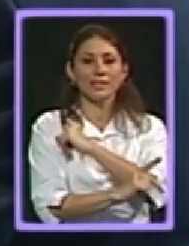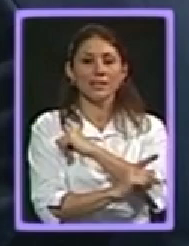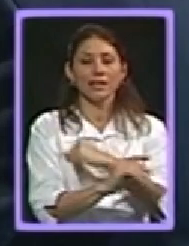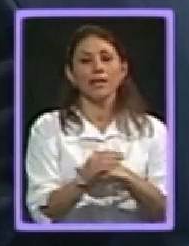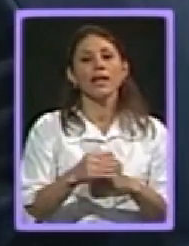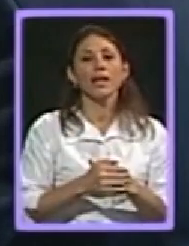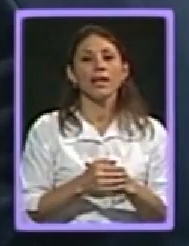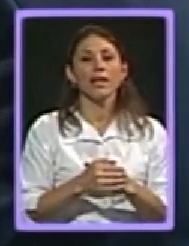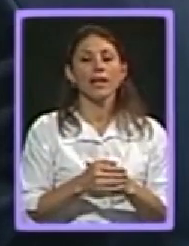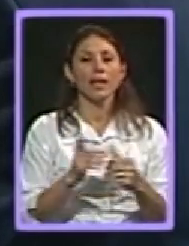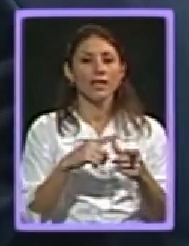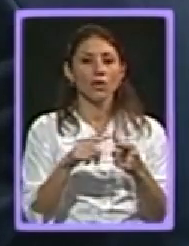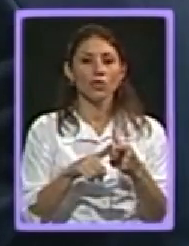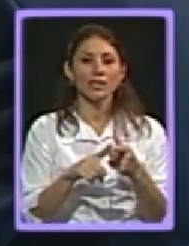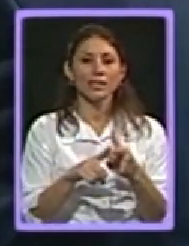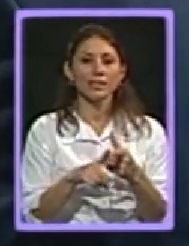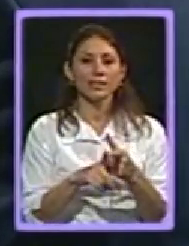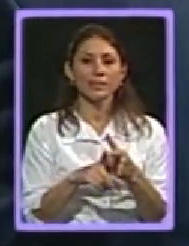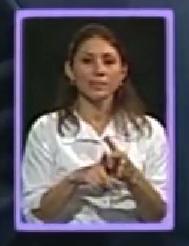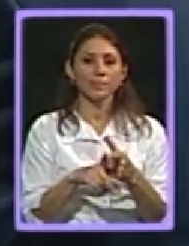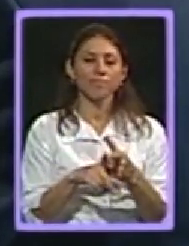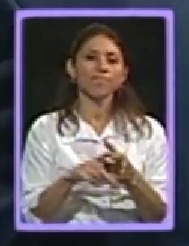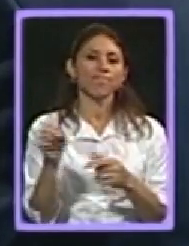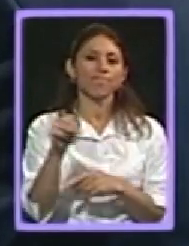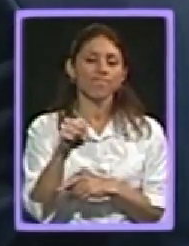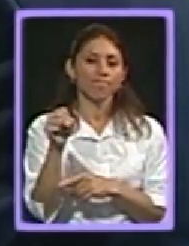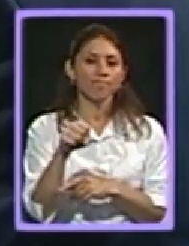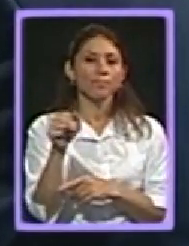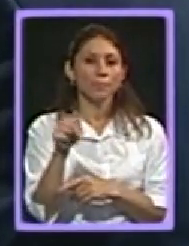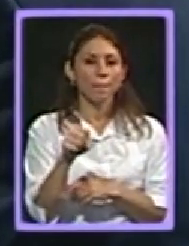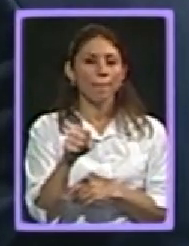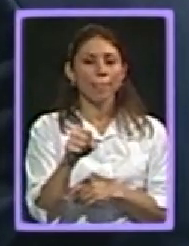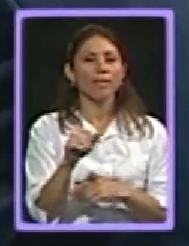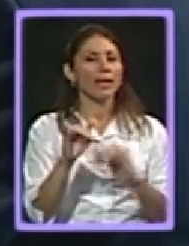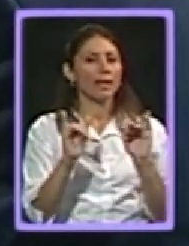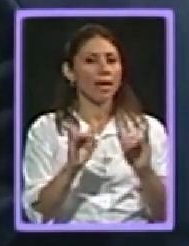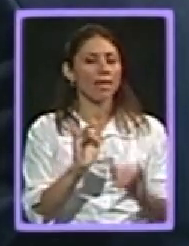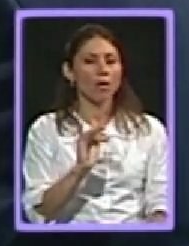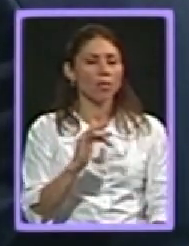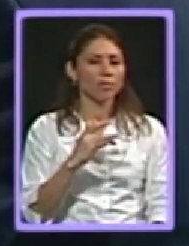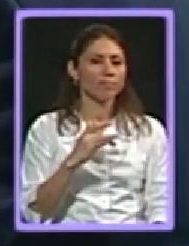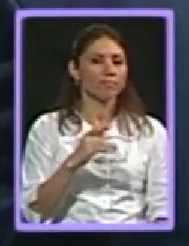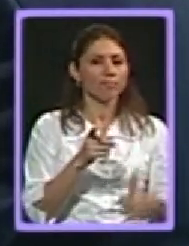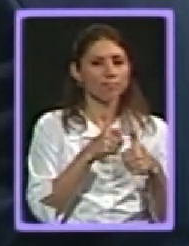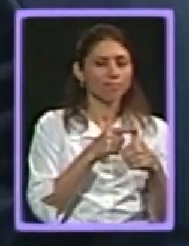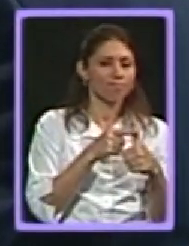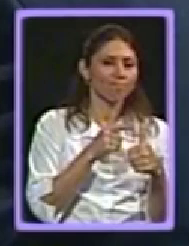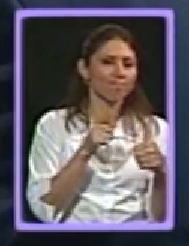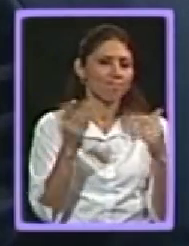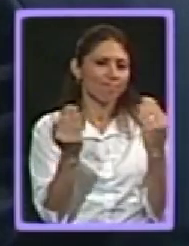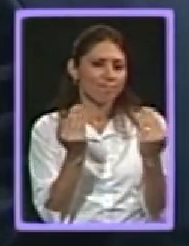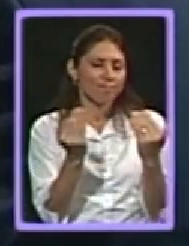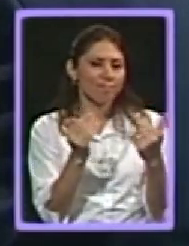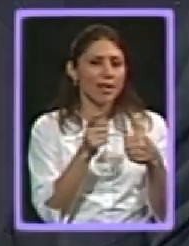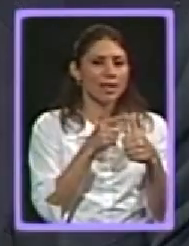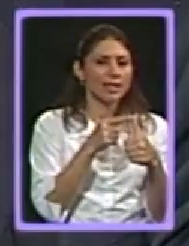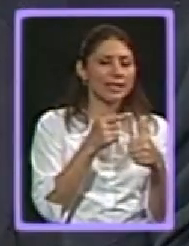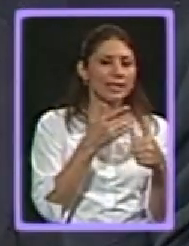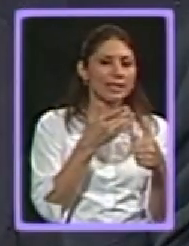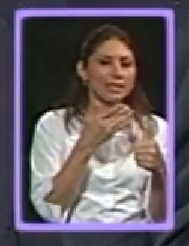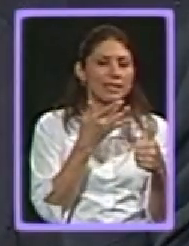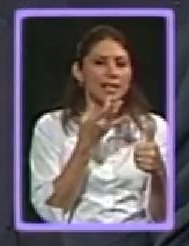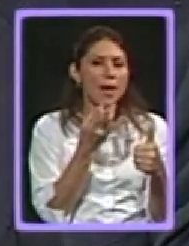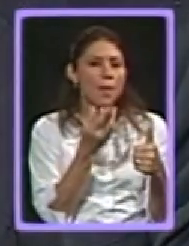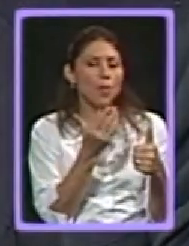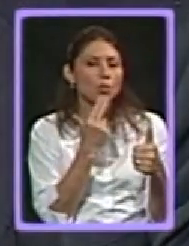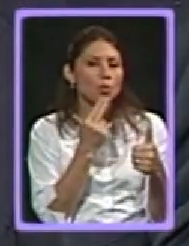no mienten. Entonces, sí queda un sabor dulce, un sabor por ahí medio amargo, agridulce,